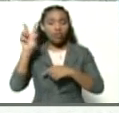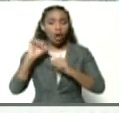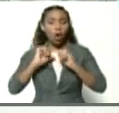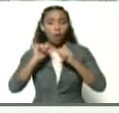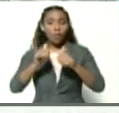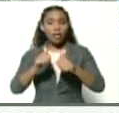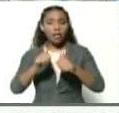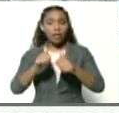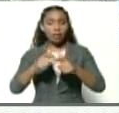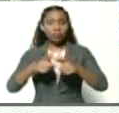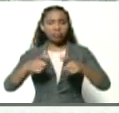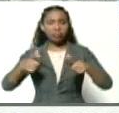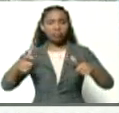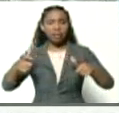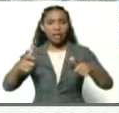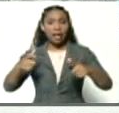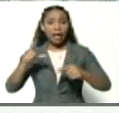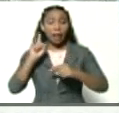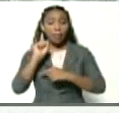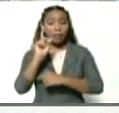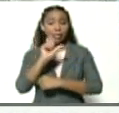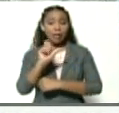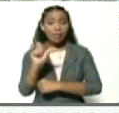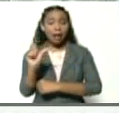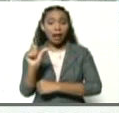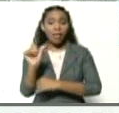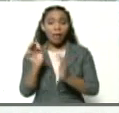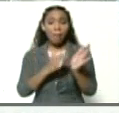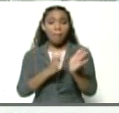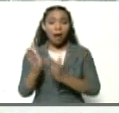comienzan a incrementarse a partir de la primera semana de marzo,